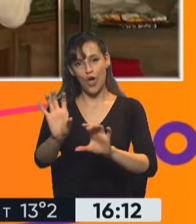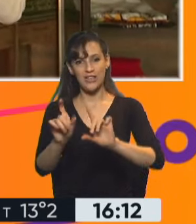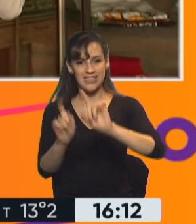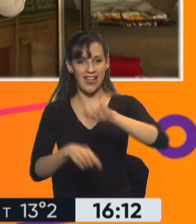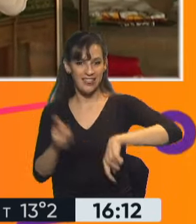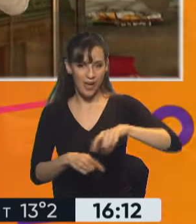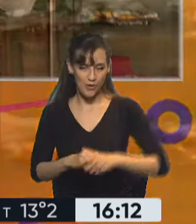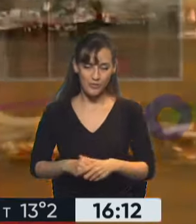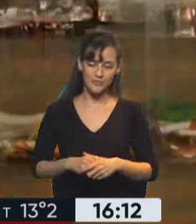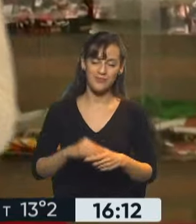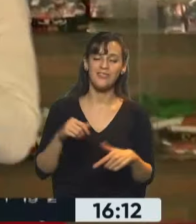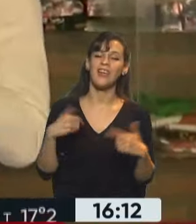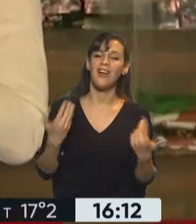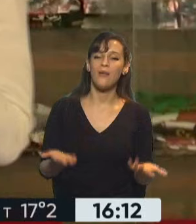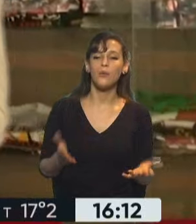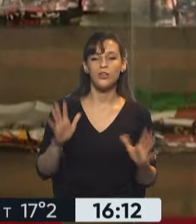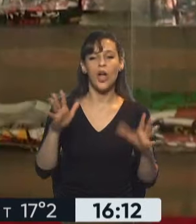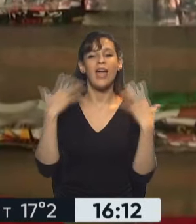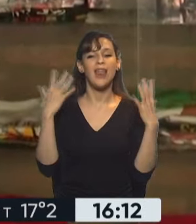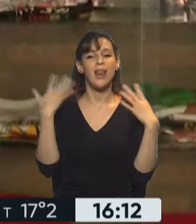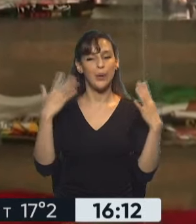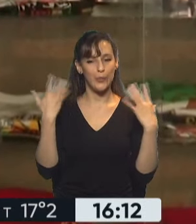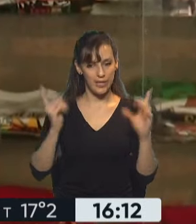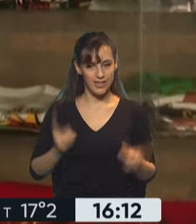Pero estoy acá al aire libre, porque cuando uno dice,